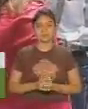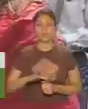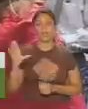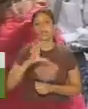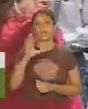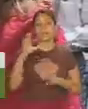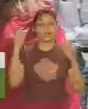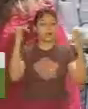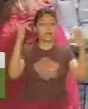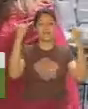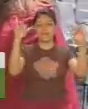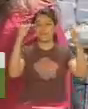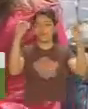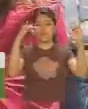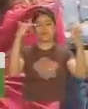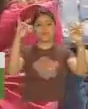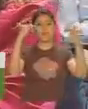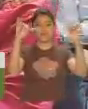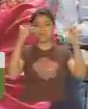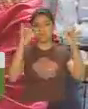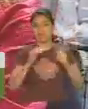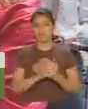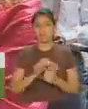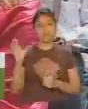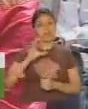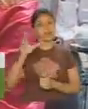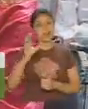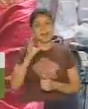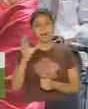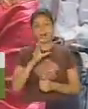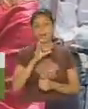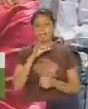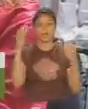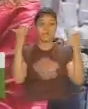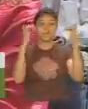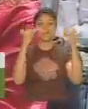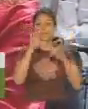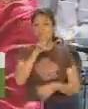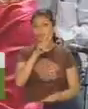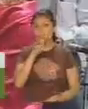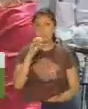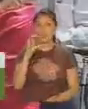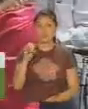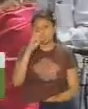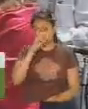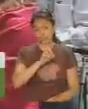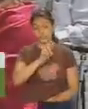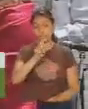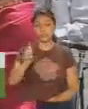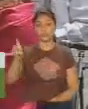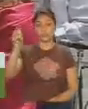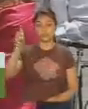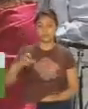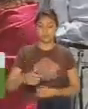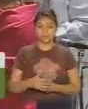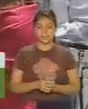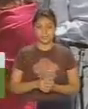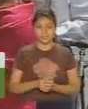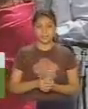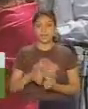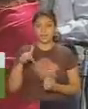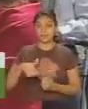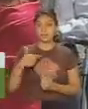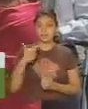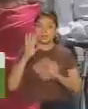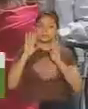Caracas está de fiesta, Caracas está de bicentenario. Caracas se ha